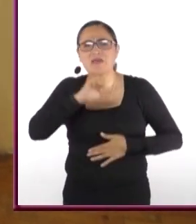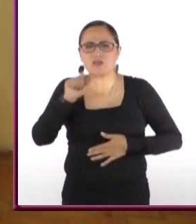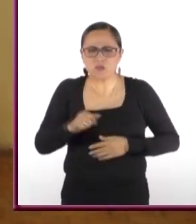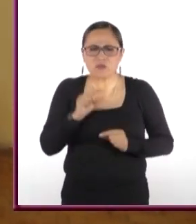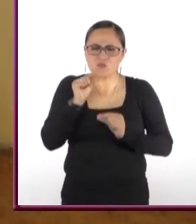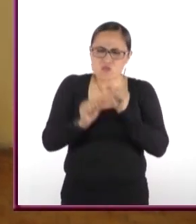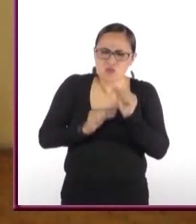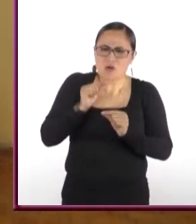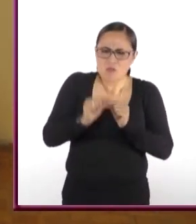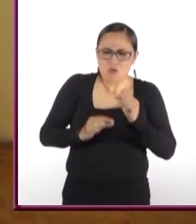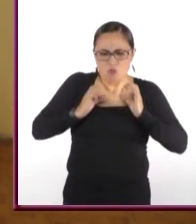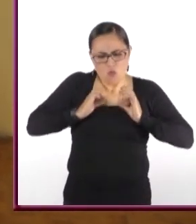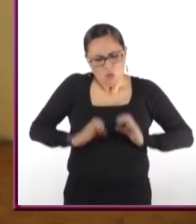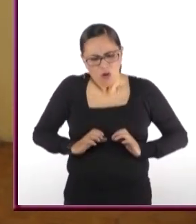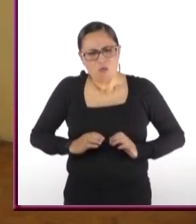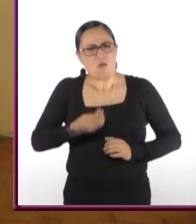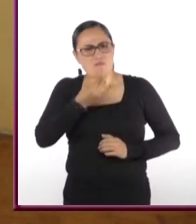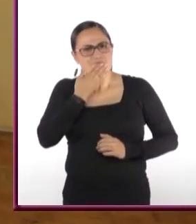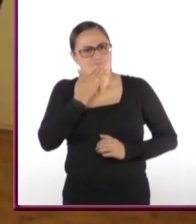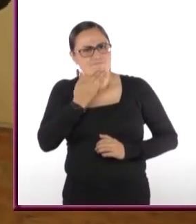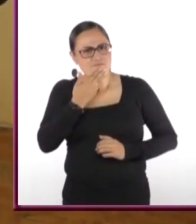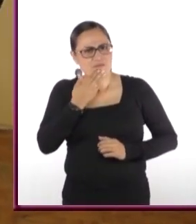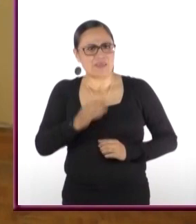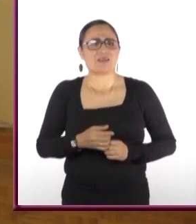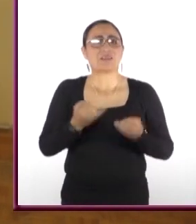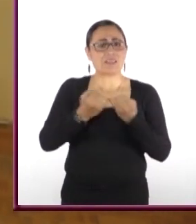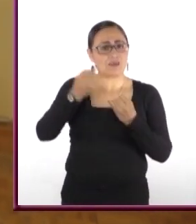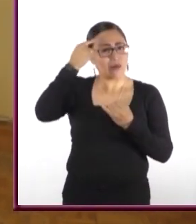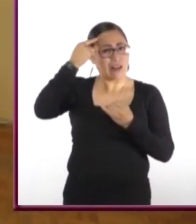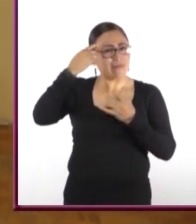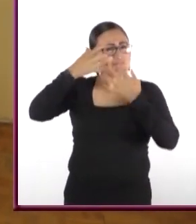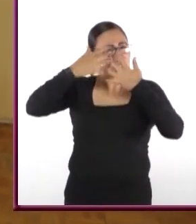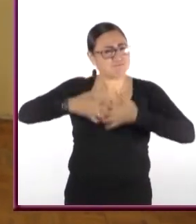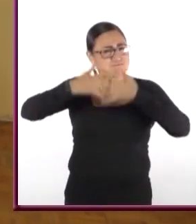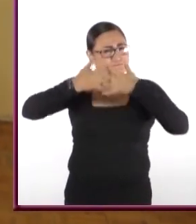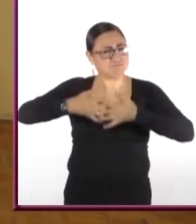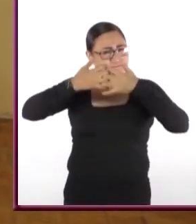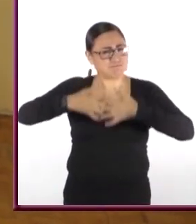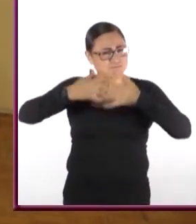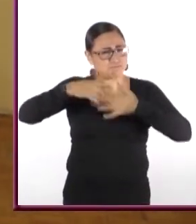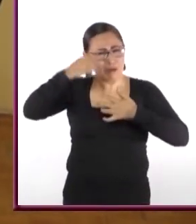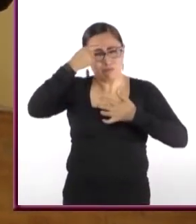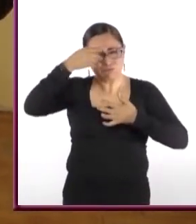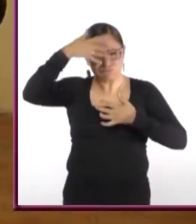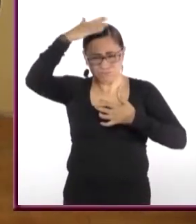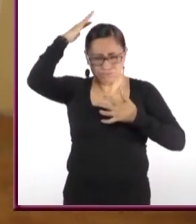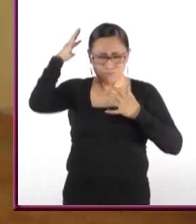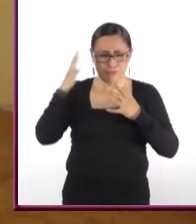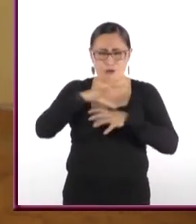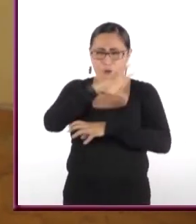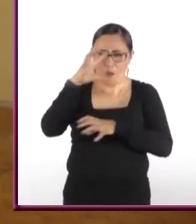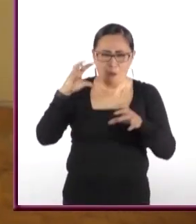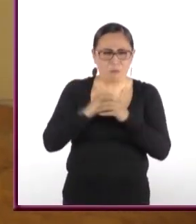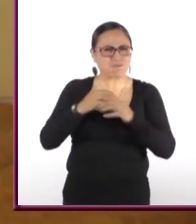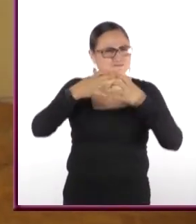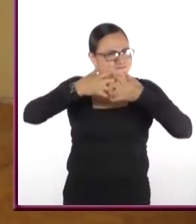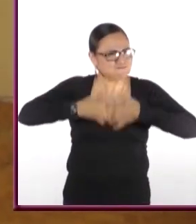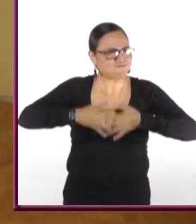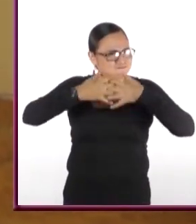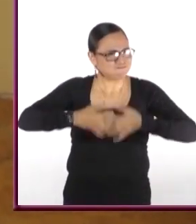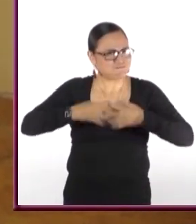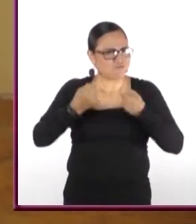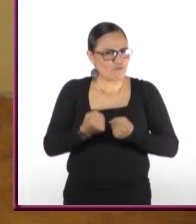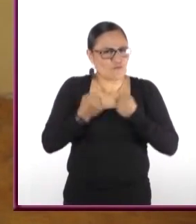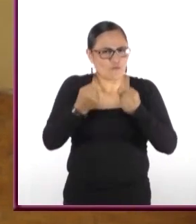y constancia verás la diferencia. Un lavadero cerebral, pectorales frontales con pompis respingadas y toda la